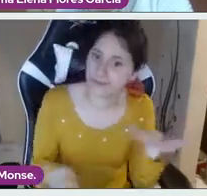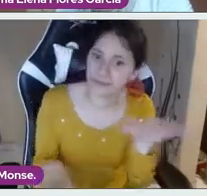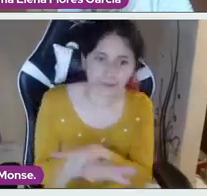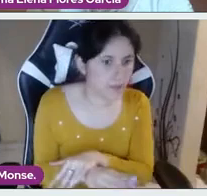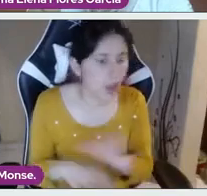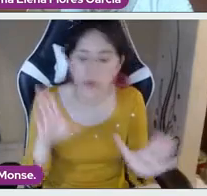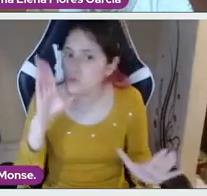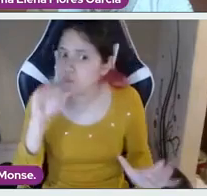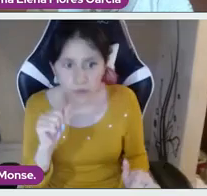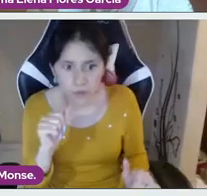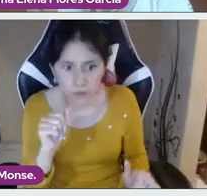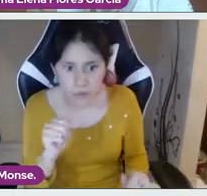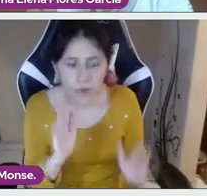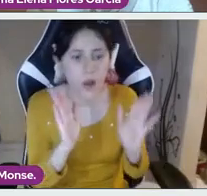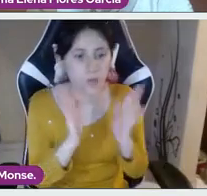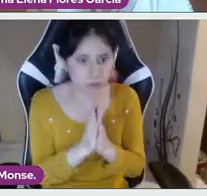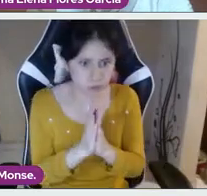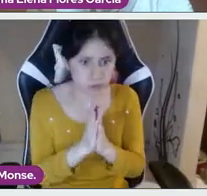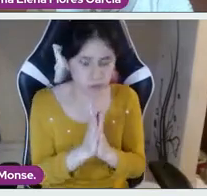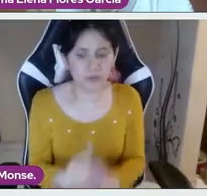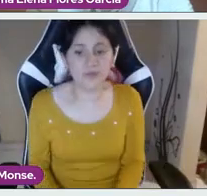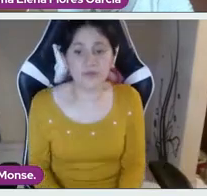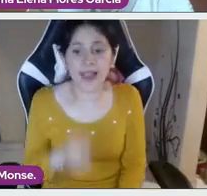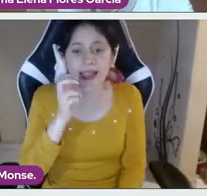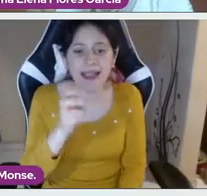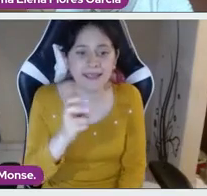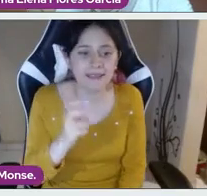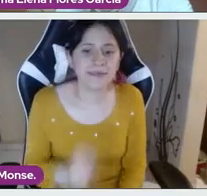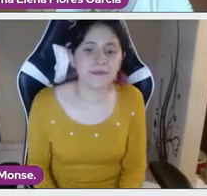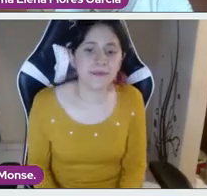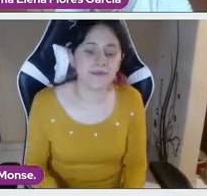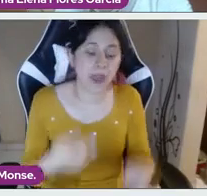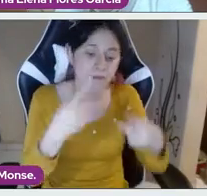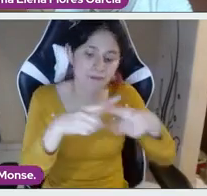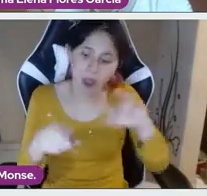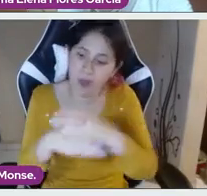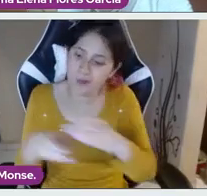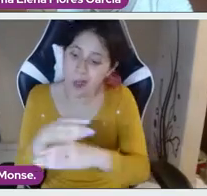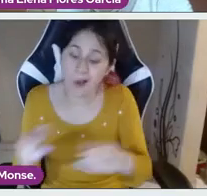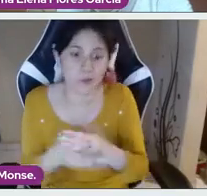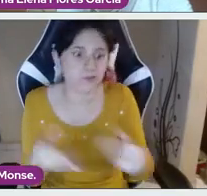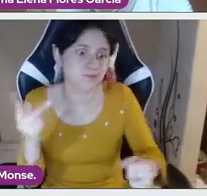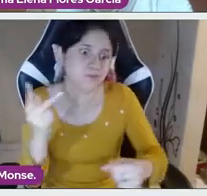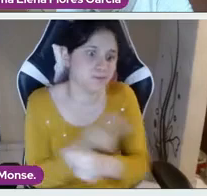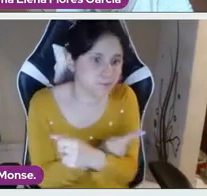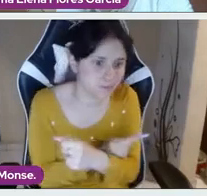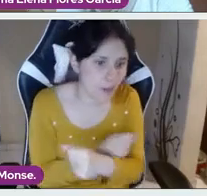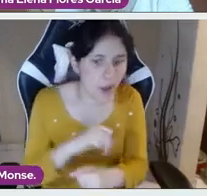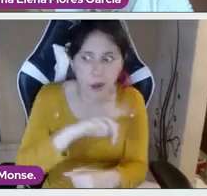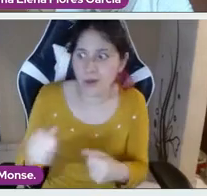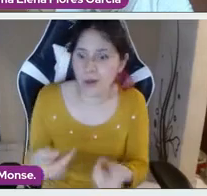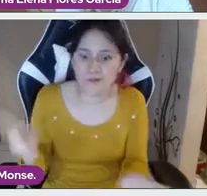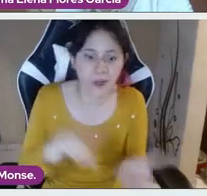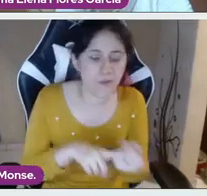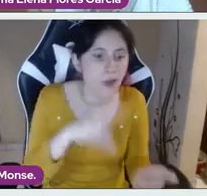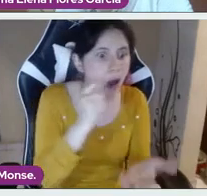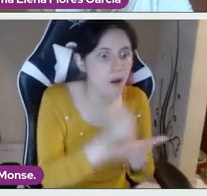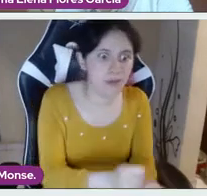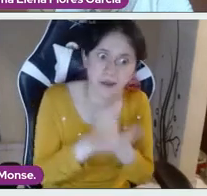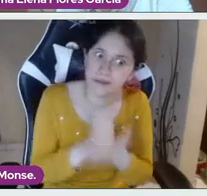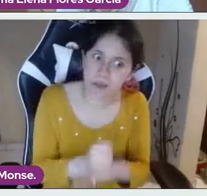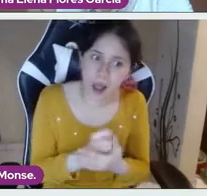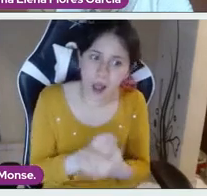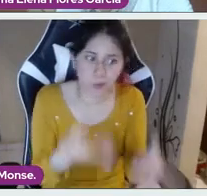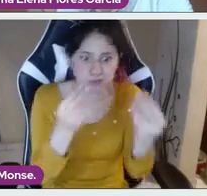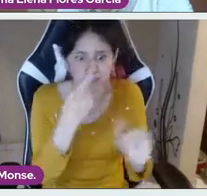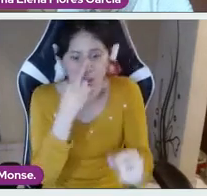se puede, porque entonces de ahí vienen, se desencadenan un chorro de cosas y llegan a terapia con unas culpas que ni siquiera les tocan,